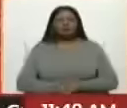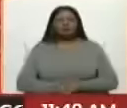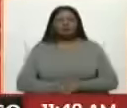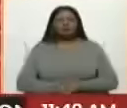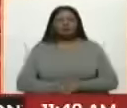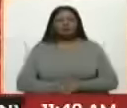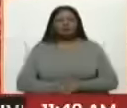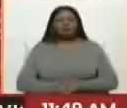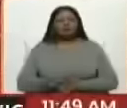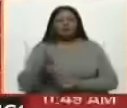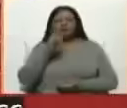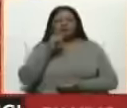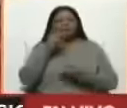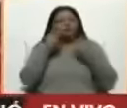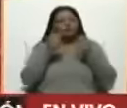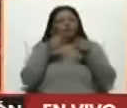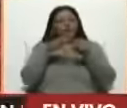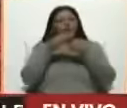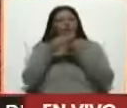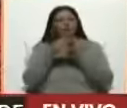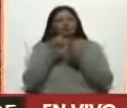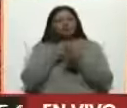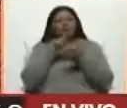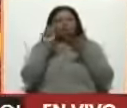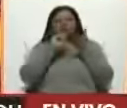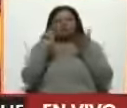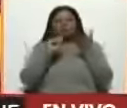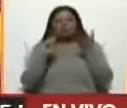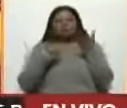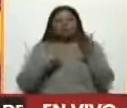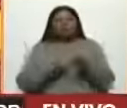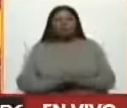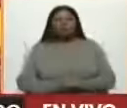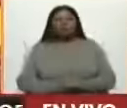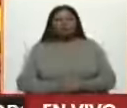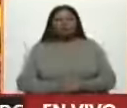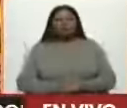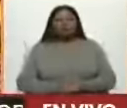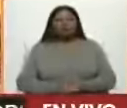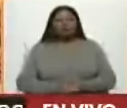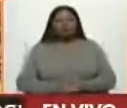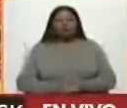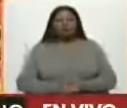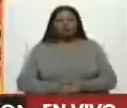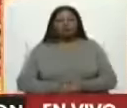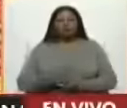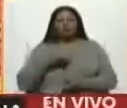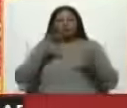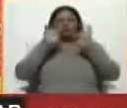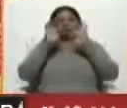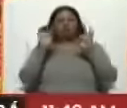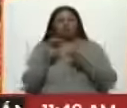Ellos no entienden de esto, de nuestros códigos, de nuestras formas de actuar.